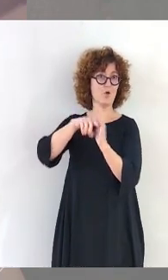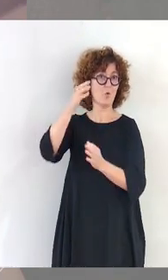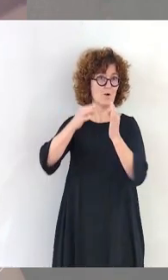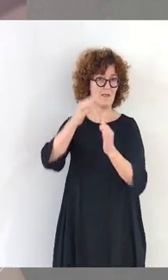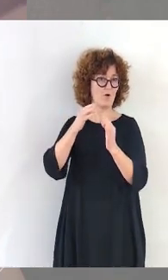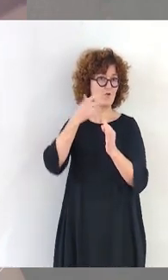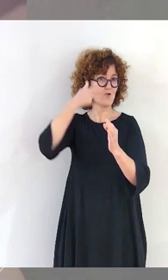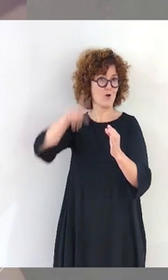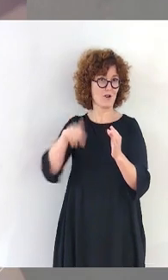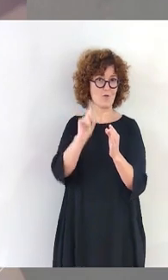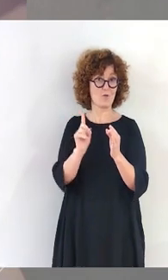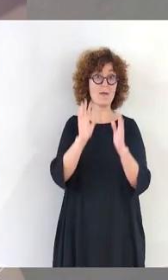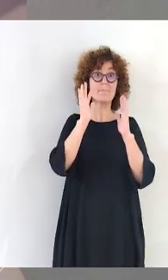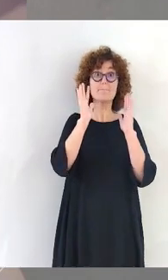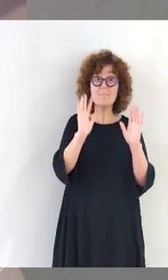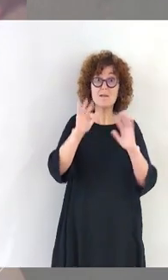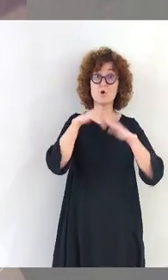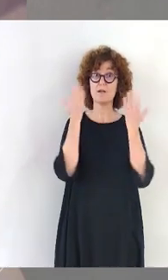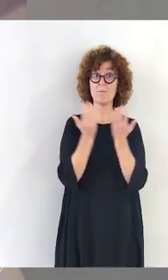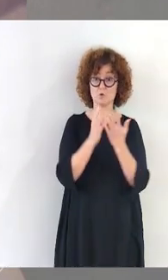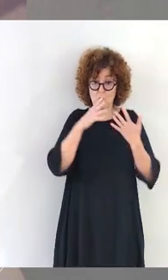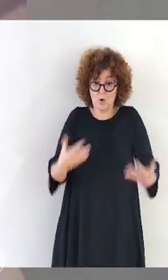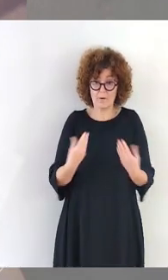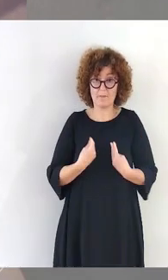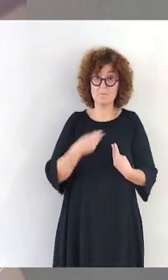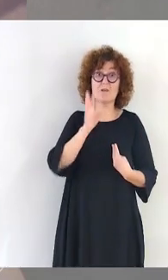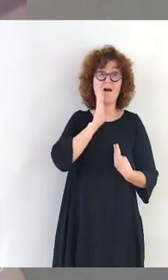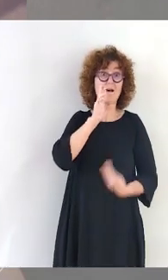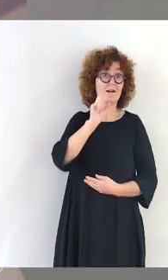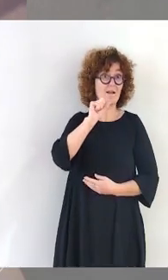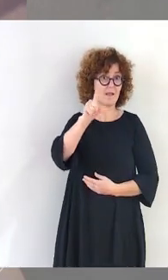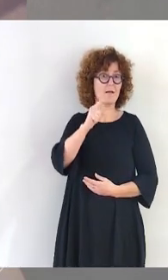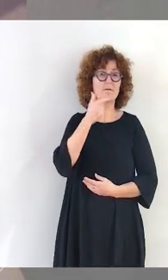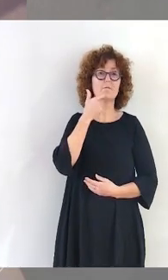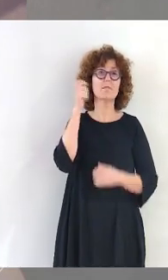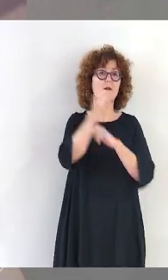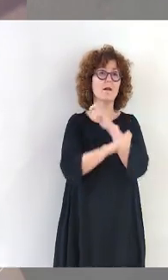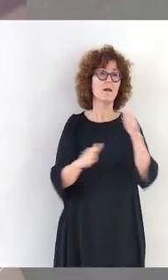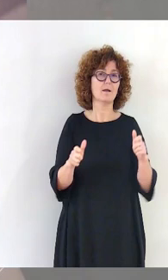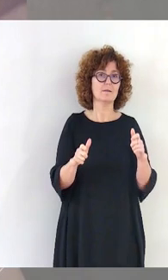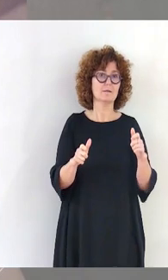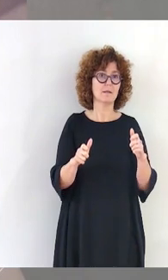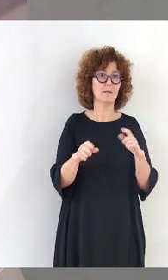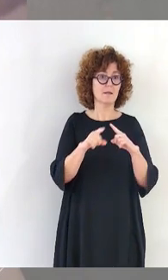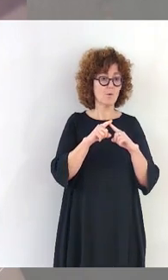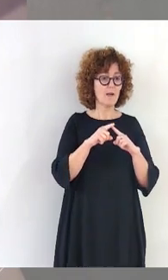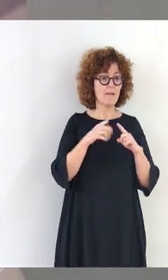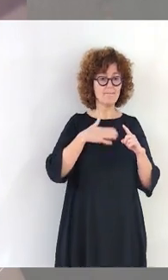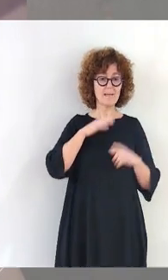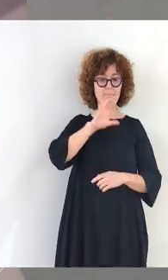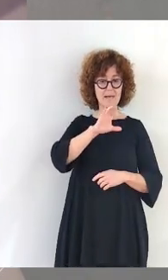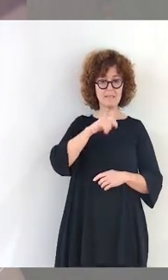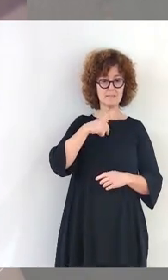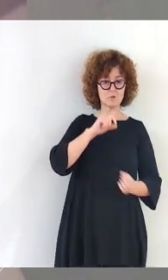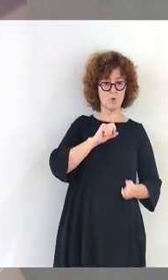embargo en el mundo en el que vivimos lo apuntaba la gente no se va a quedar dentro esos países la gente va a cruzar una frontera